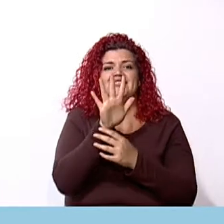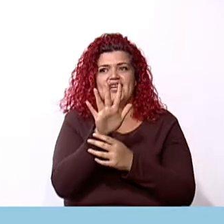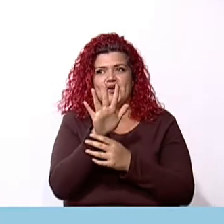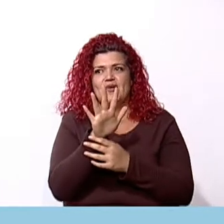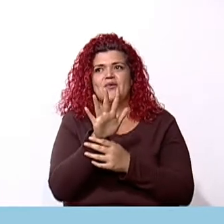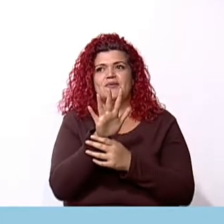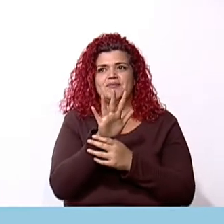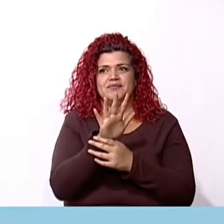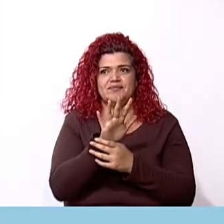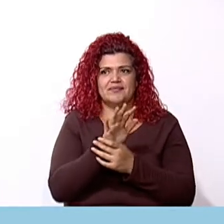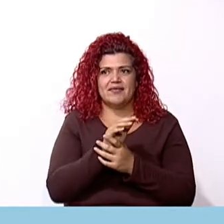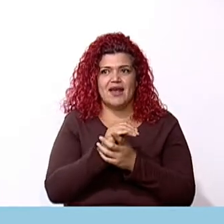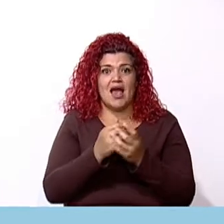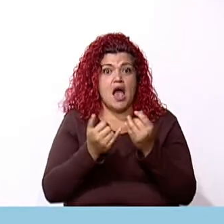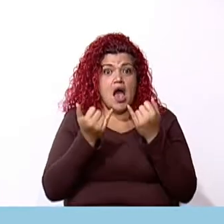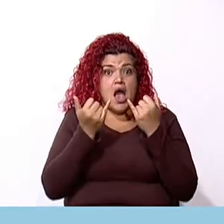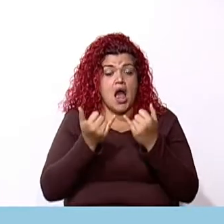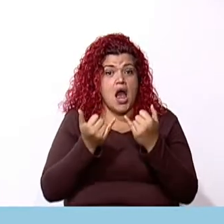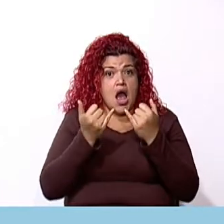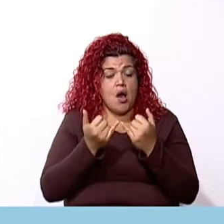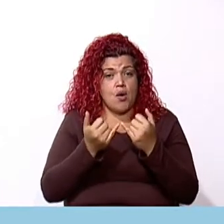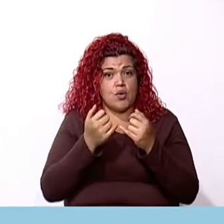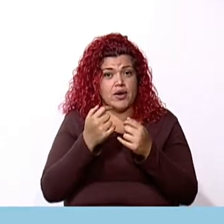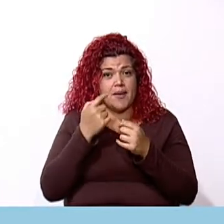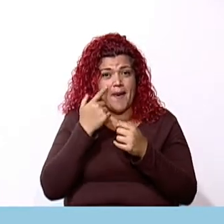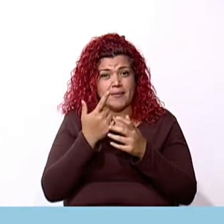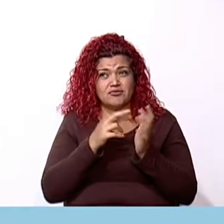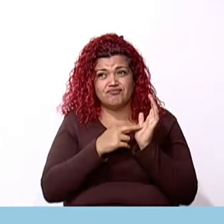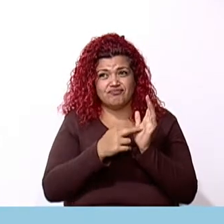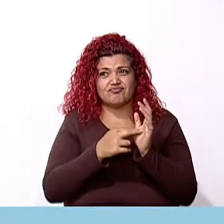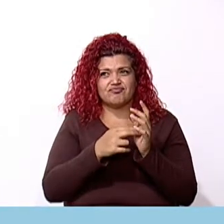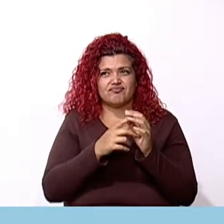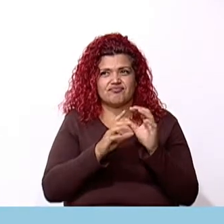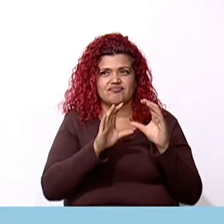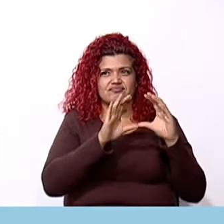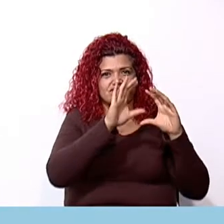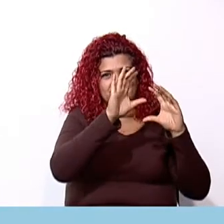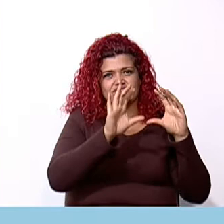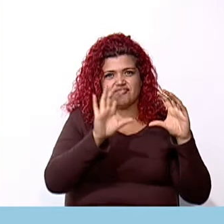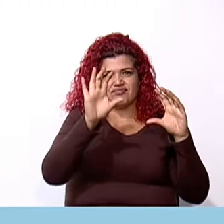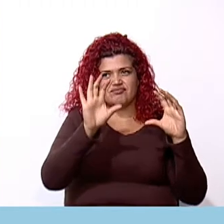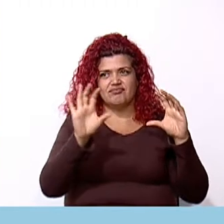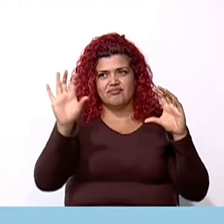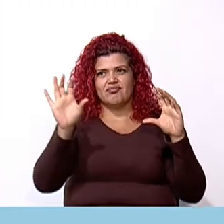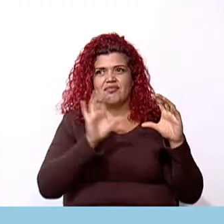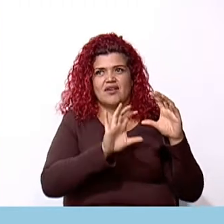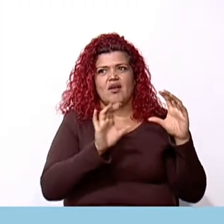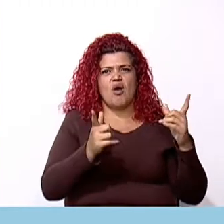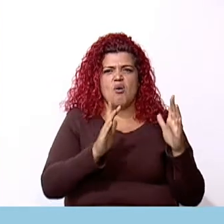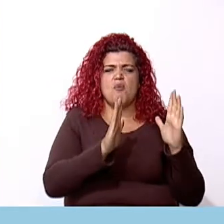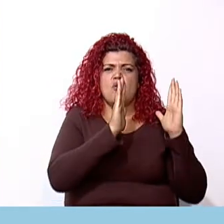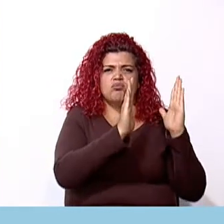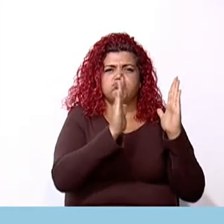625. Ahora vamos a representar gráficamente el reparto de esta división.